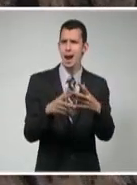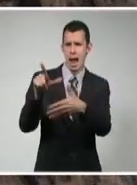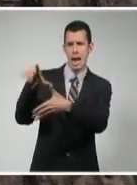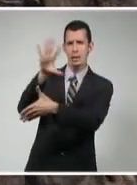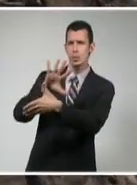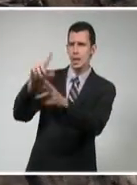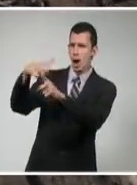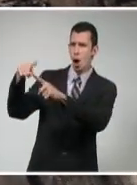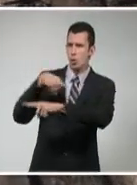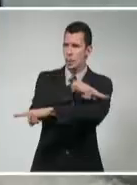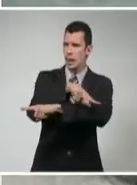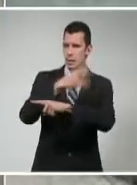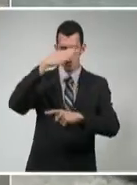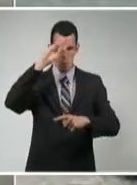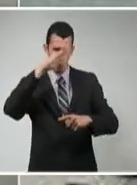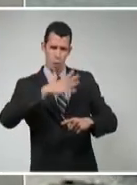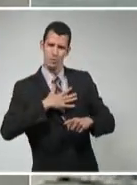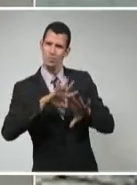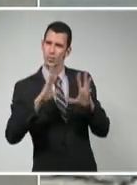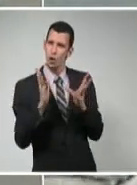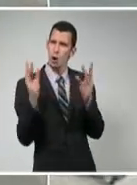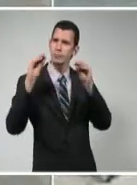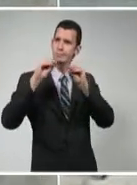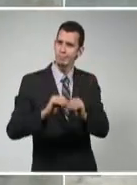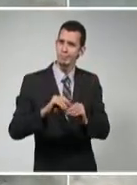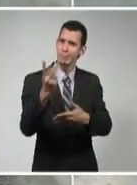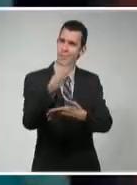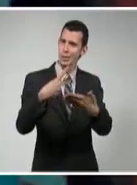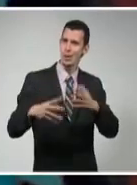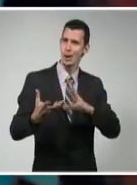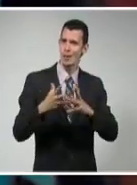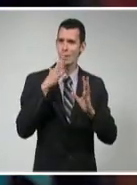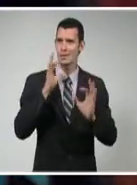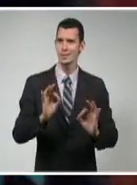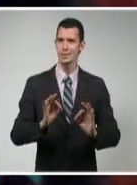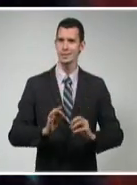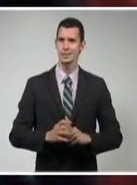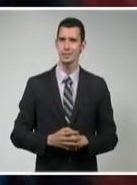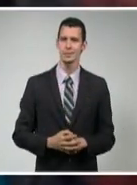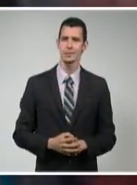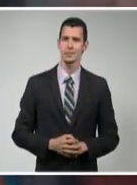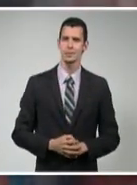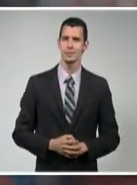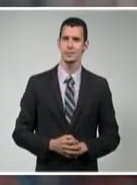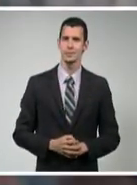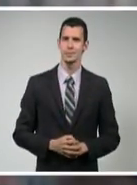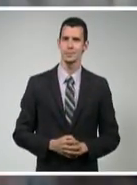ancestral y lo contemporáneo. Nayley Vecino Pérez, Sistema Informativo de la Televisión Cubana.